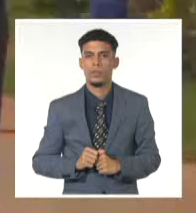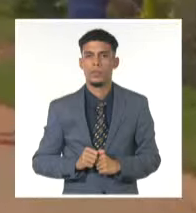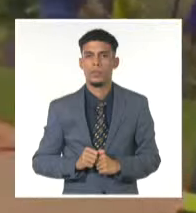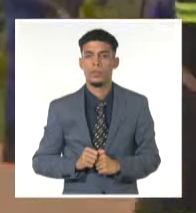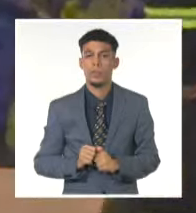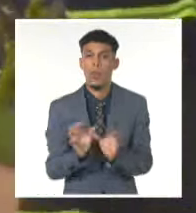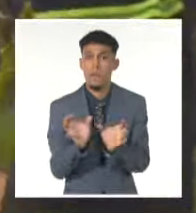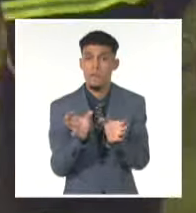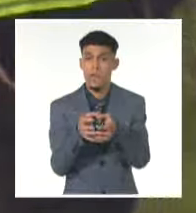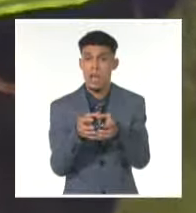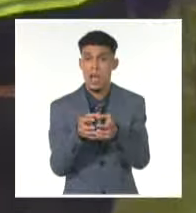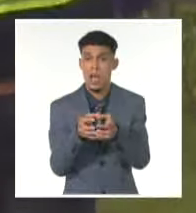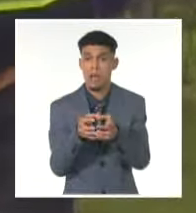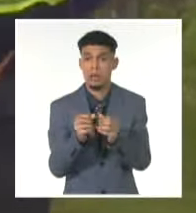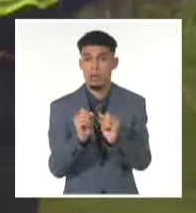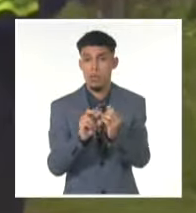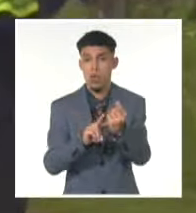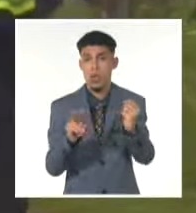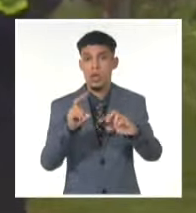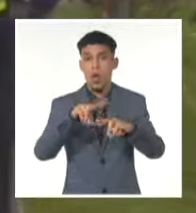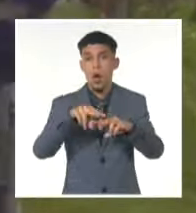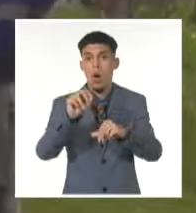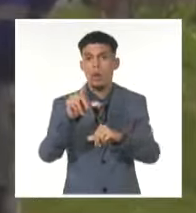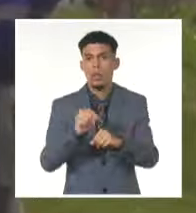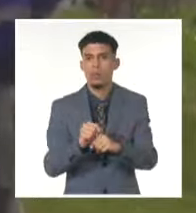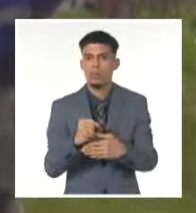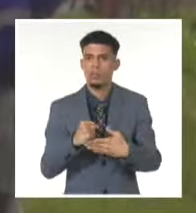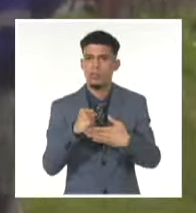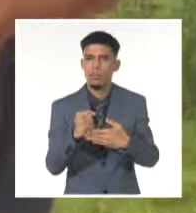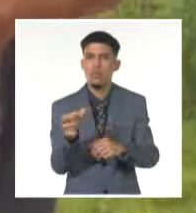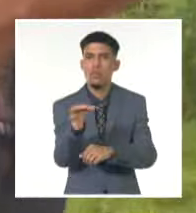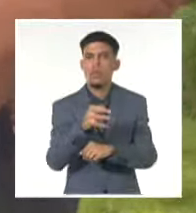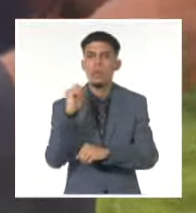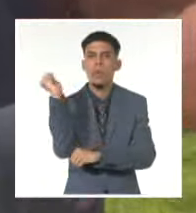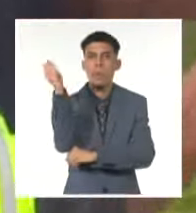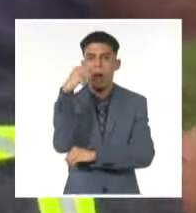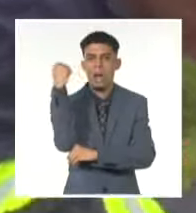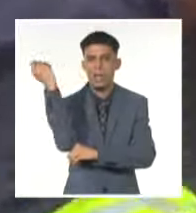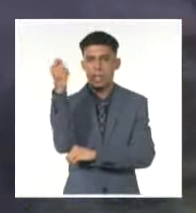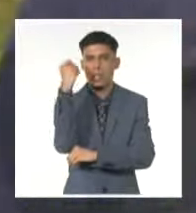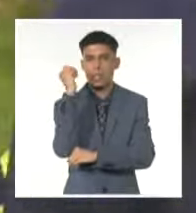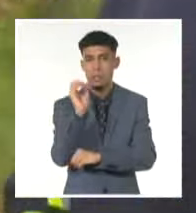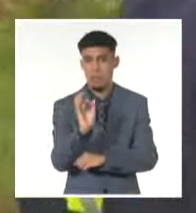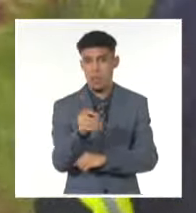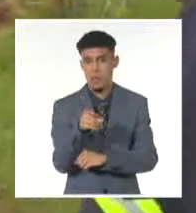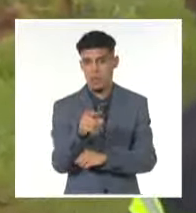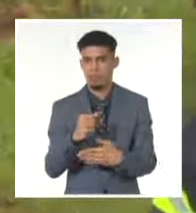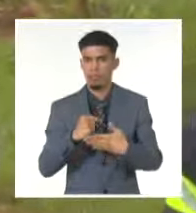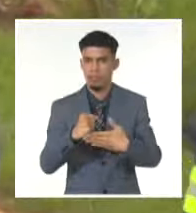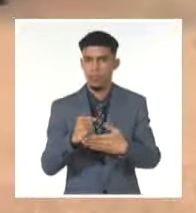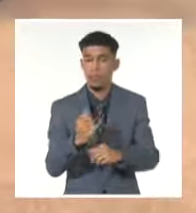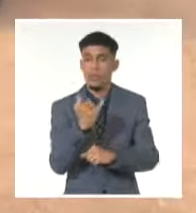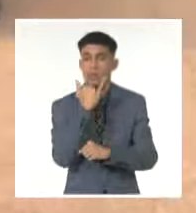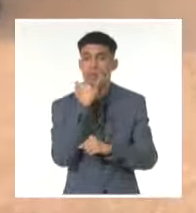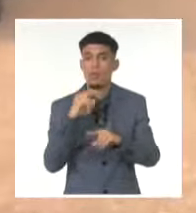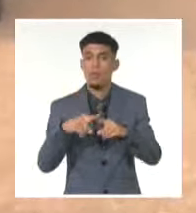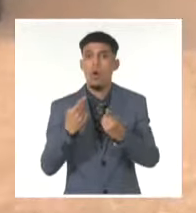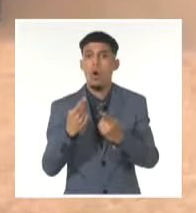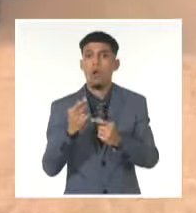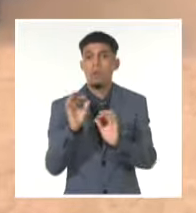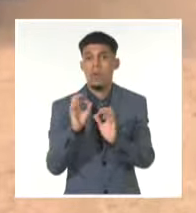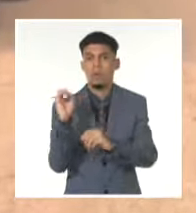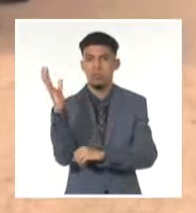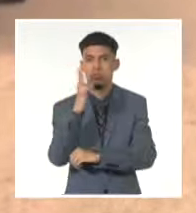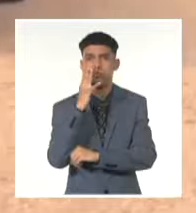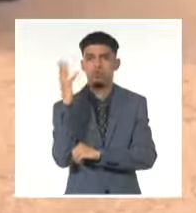Brigadas de linieros de la provincia de Holguín apoyan la recuperación de las líneas eléctricas en el municipio de Maicí, afectadas por los embates de Oscar